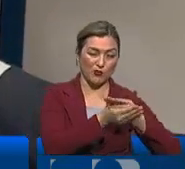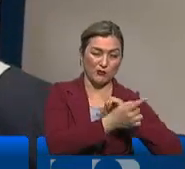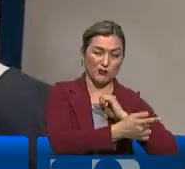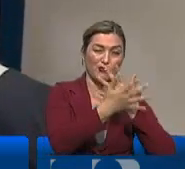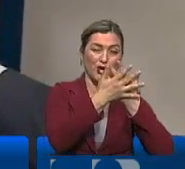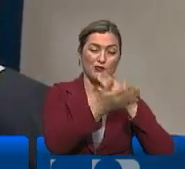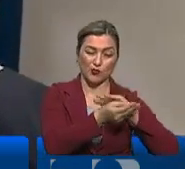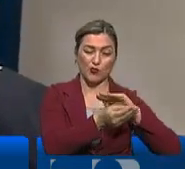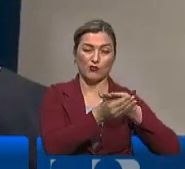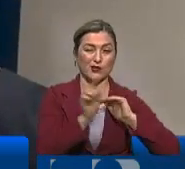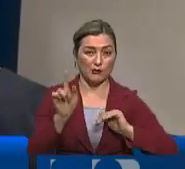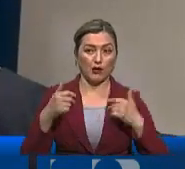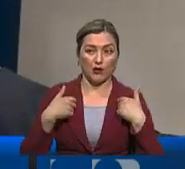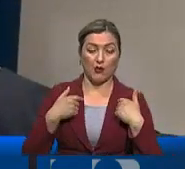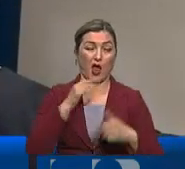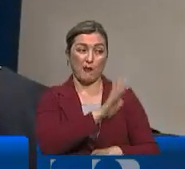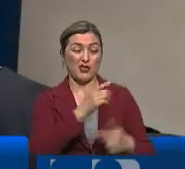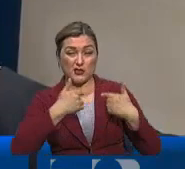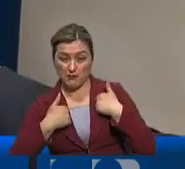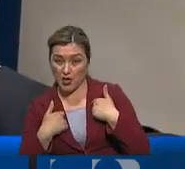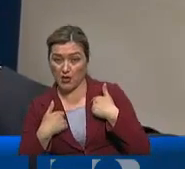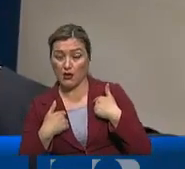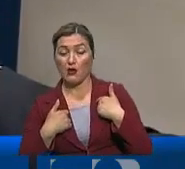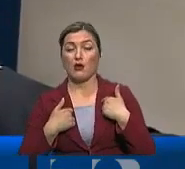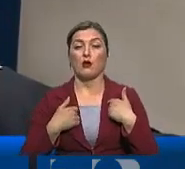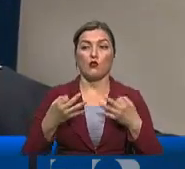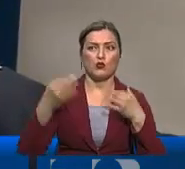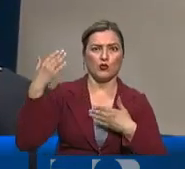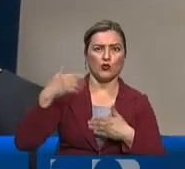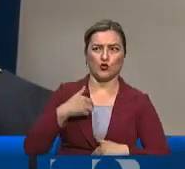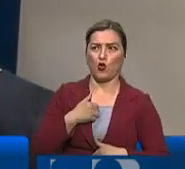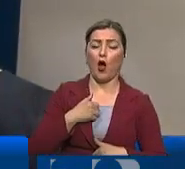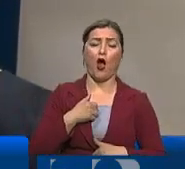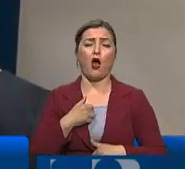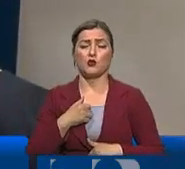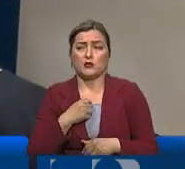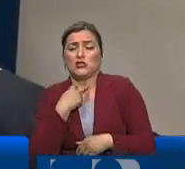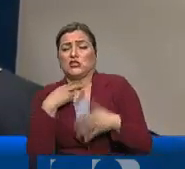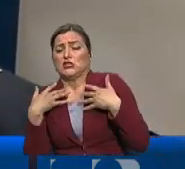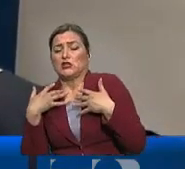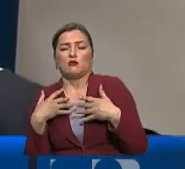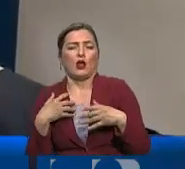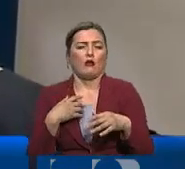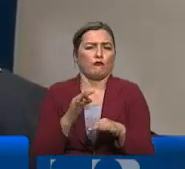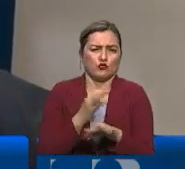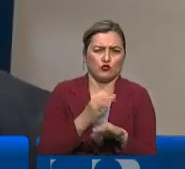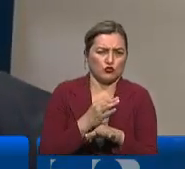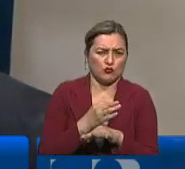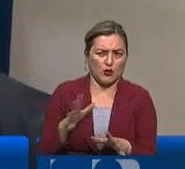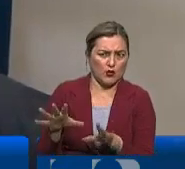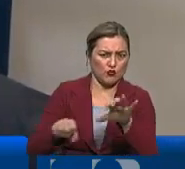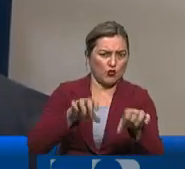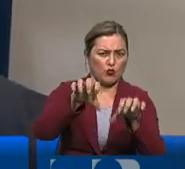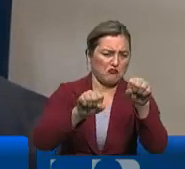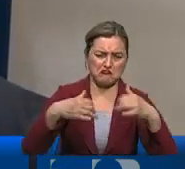en el caso Sobornos, me han planteado un juicio político, no crea nadie que yo voy a dejar de ejercer mi función de recuperar los